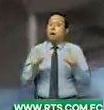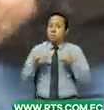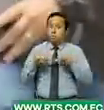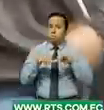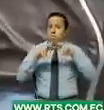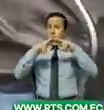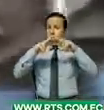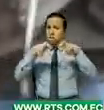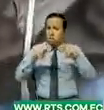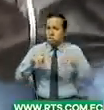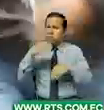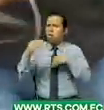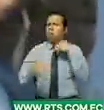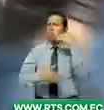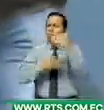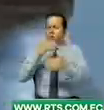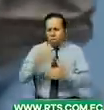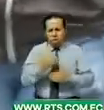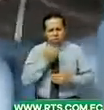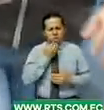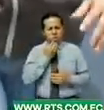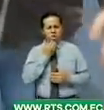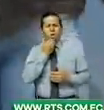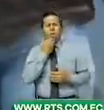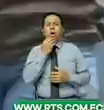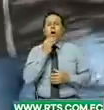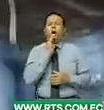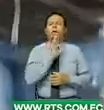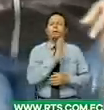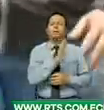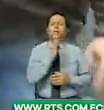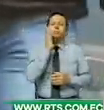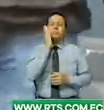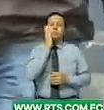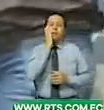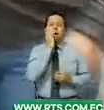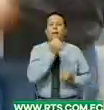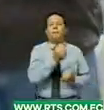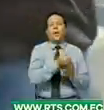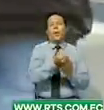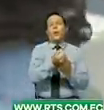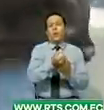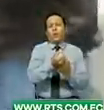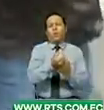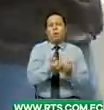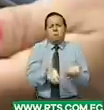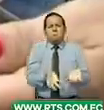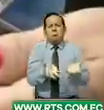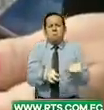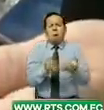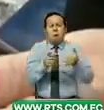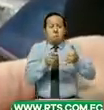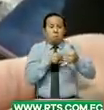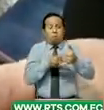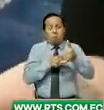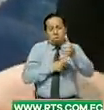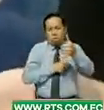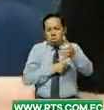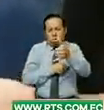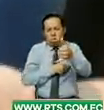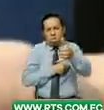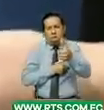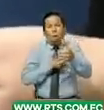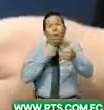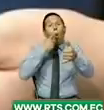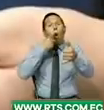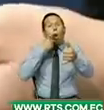continuaron hasta descubrir que detrás de los hechos existía la complicidad de la propia madre de la niña, quien se dedicaba a grabar